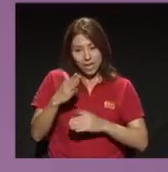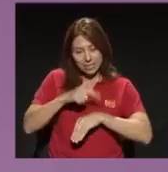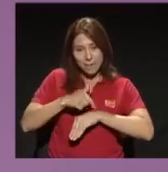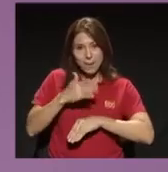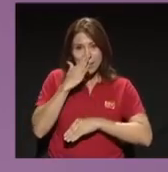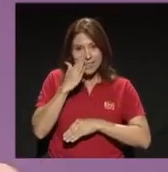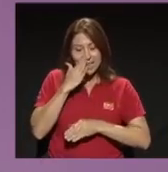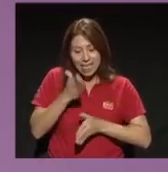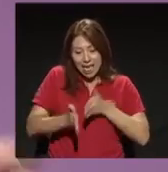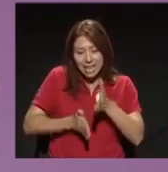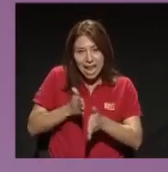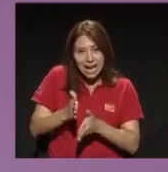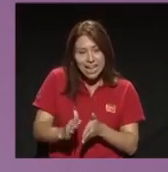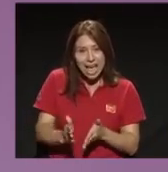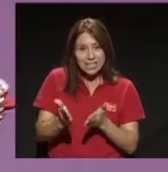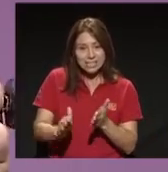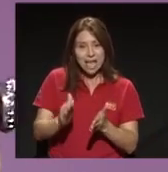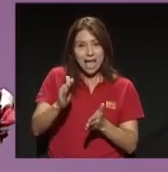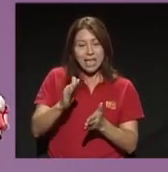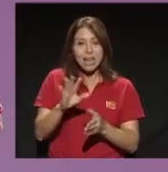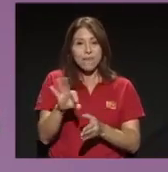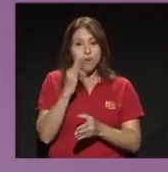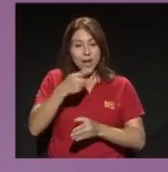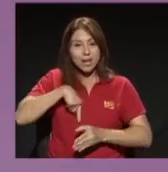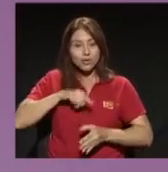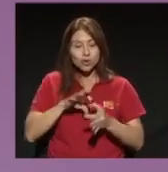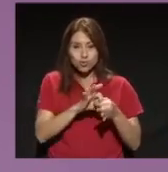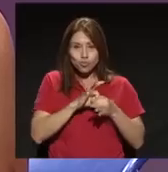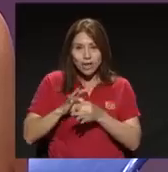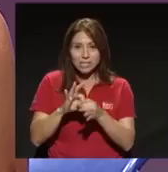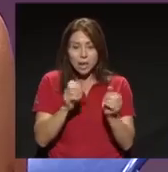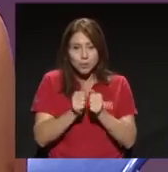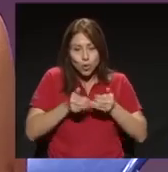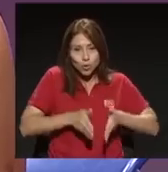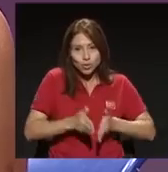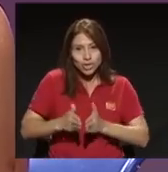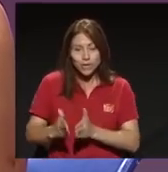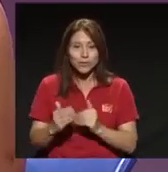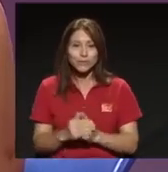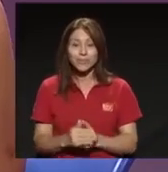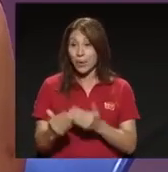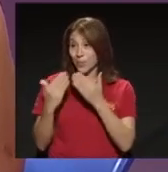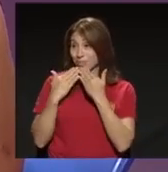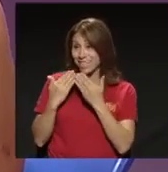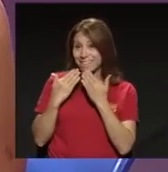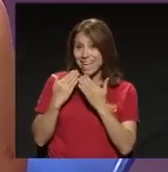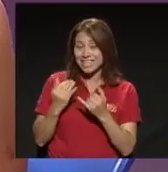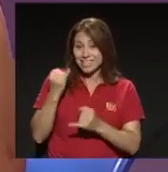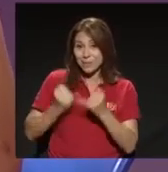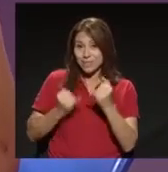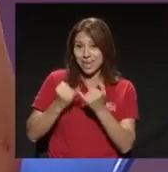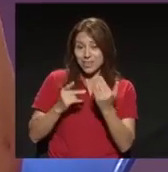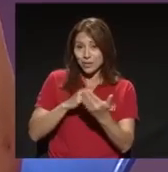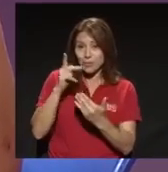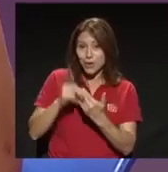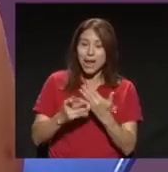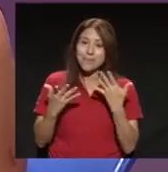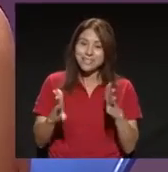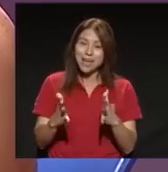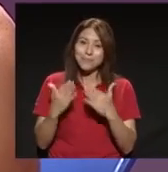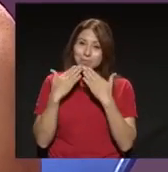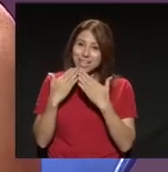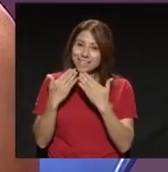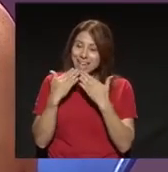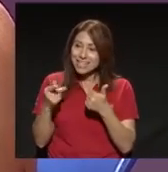crianza y en la forma en la que nos relacionamos con nuestras hijas e hijos muchas gracias estamos cerrando nuestro programa ya gretel muchas